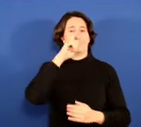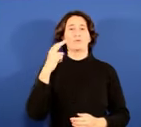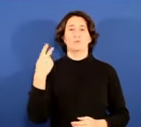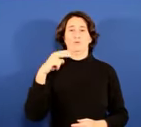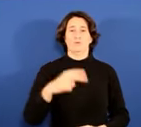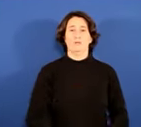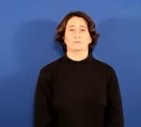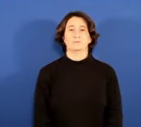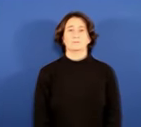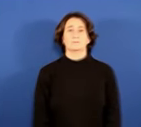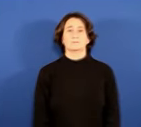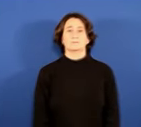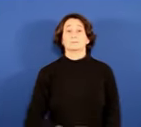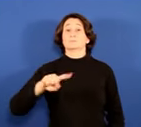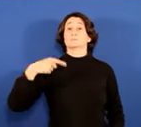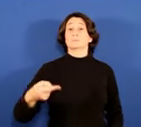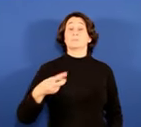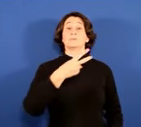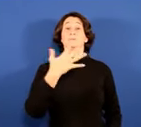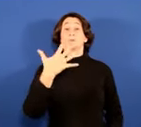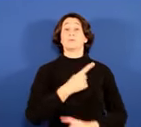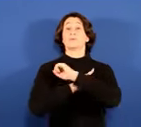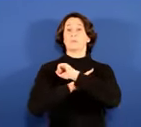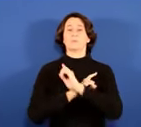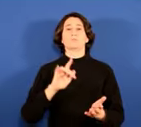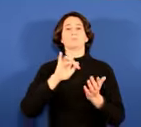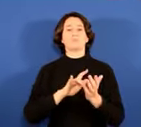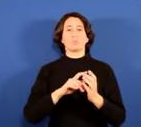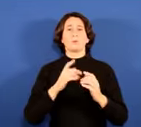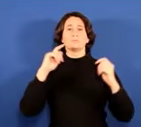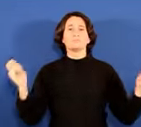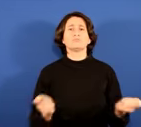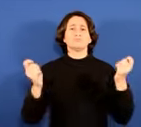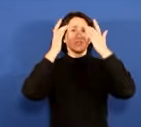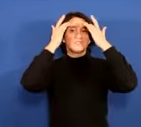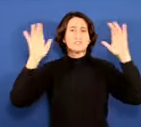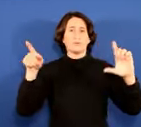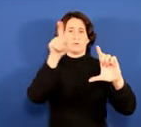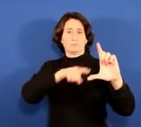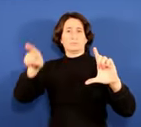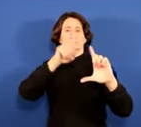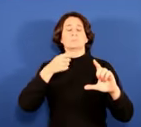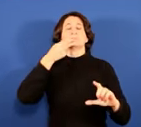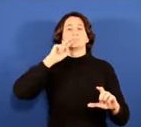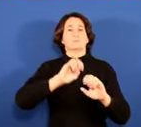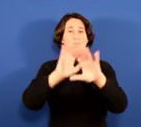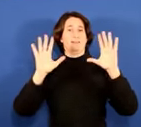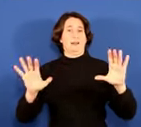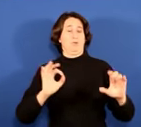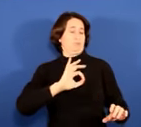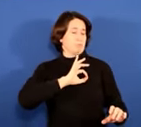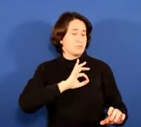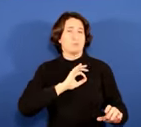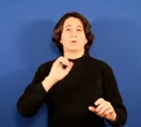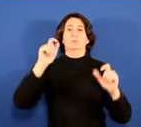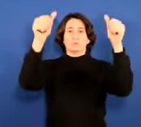Son vídeos realizados por jóvenes con edades comprendidas entre los 12 y los 26 años. Beldur Barik se suma también un año más a la